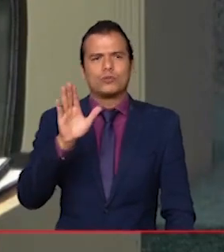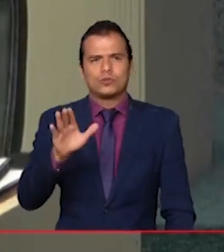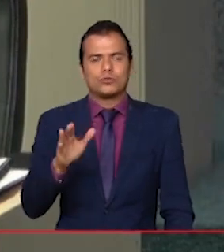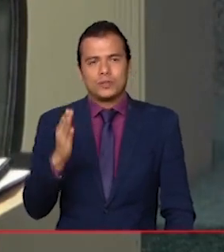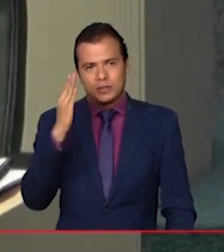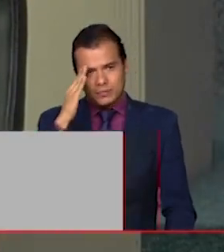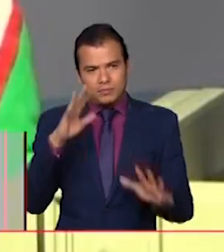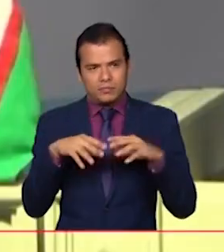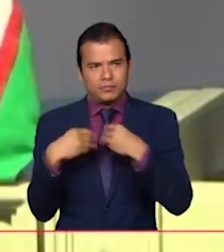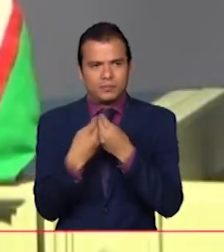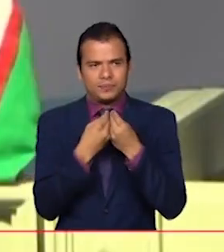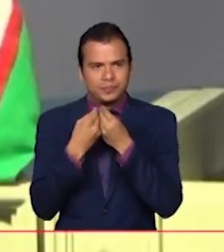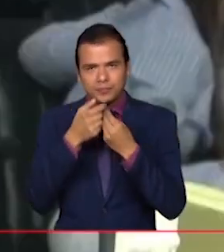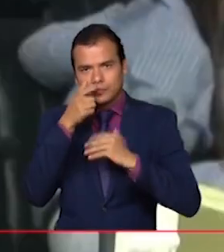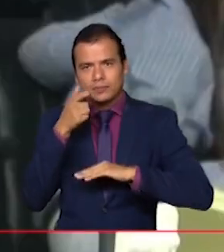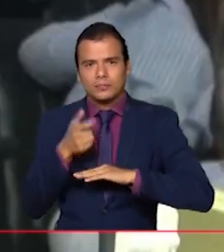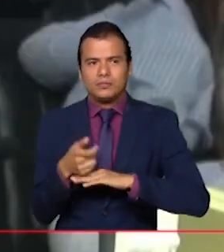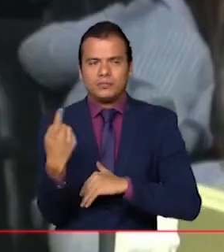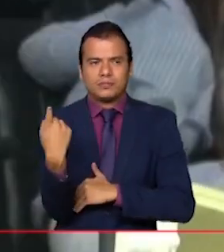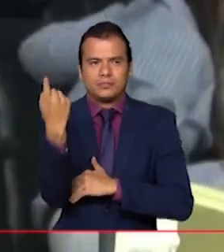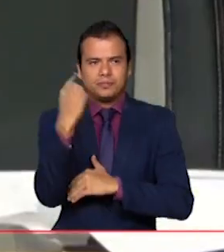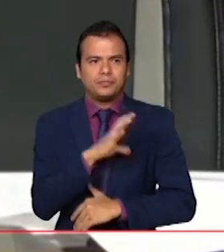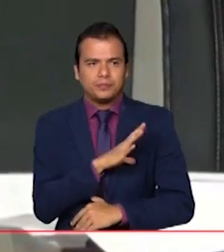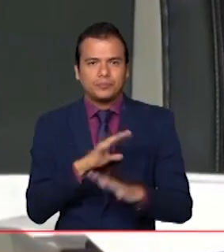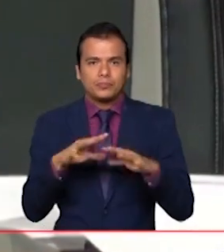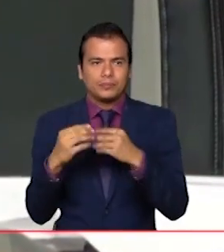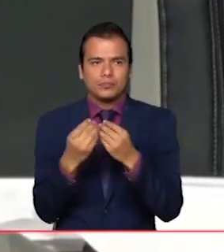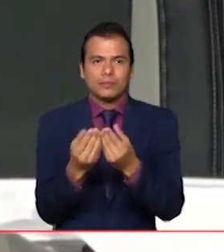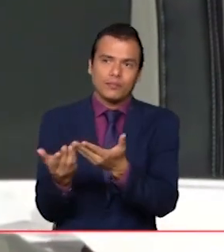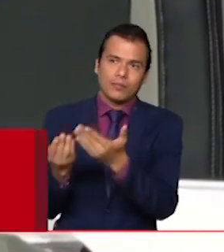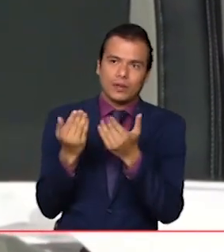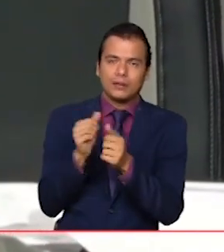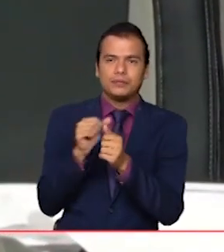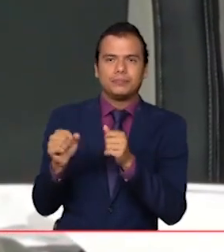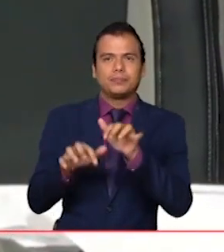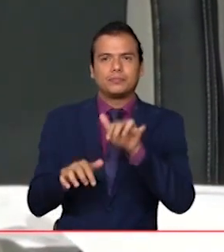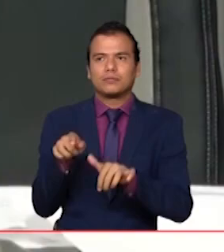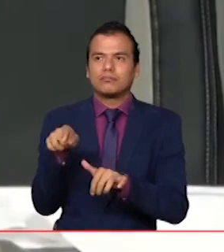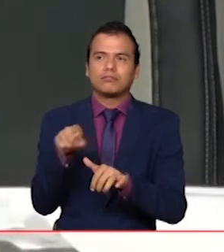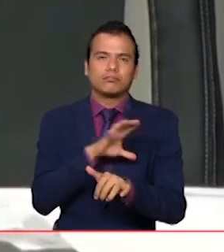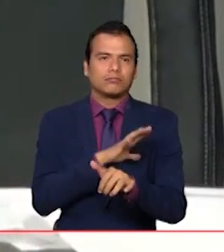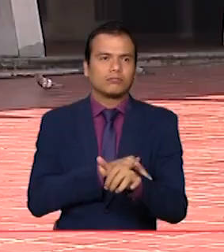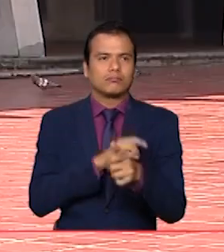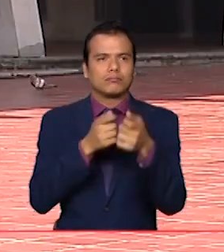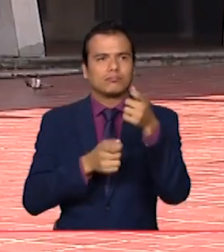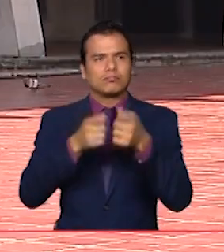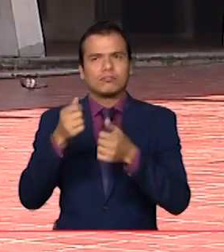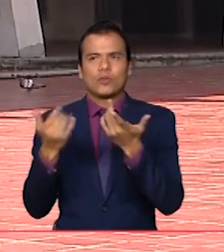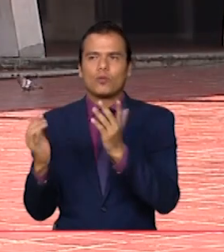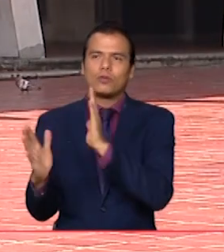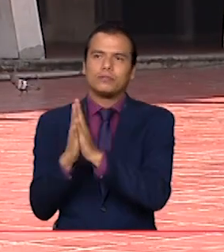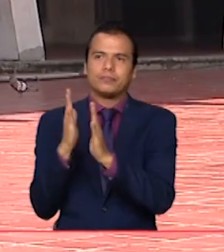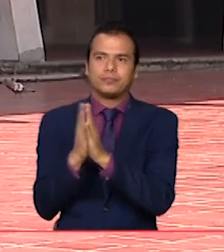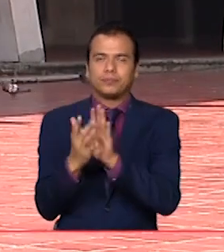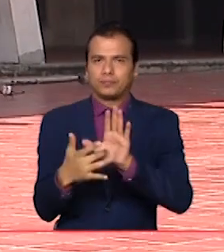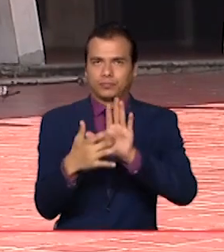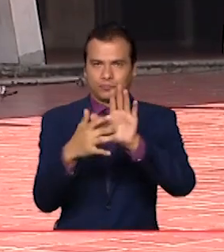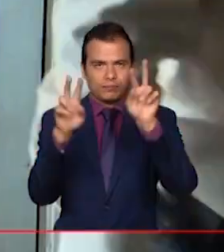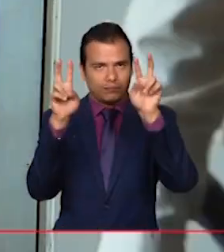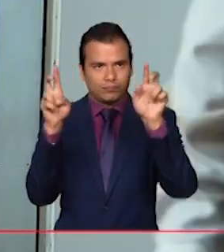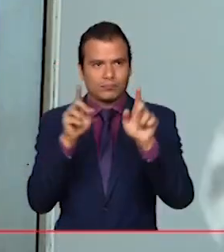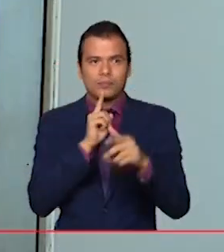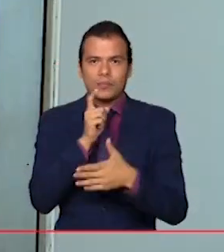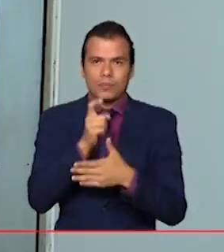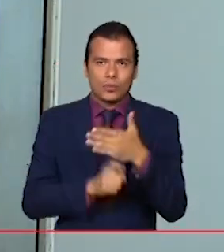En el debate de control político que el Consejo de Cali citó a Hacienda para conocer cómo están las finanzas del distrito, esto se escuchó sobre el